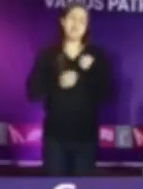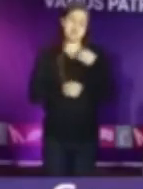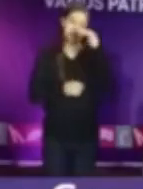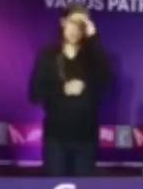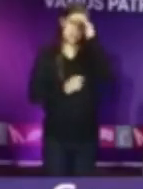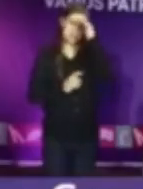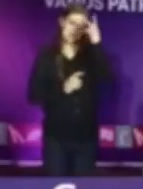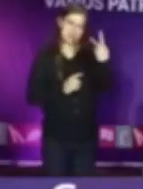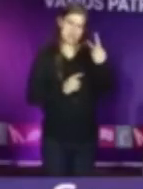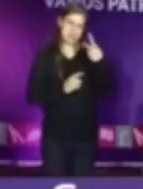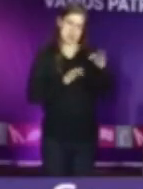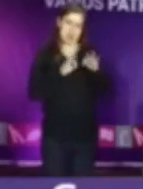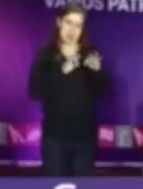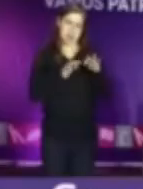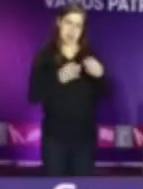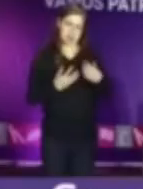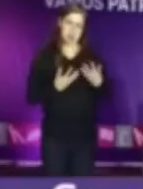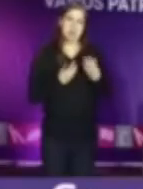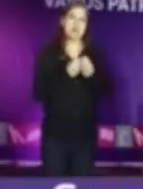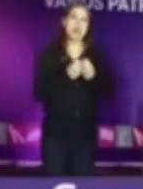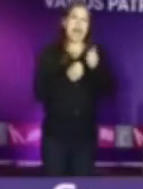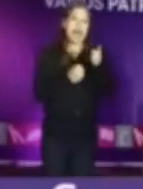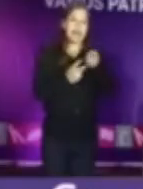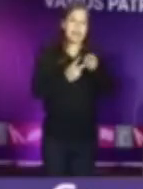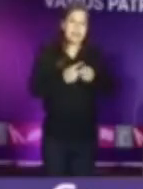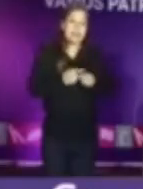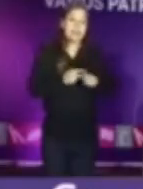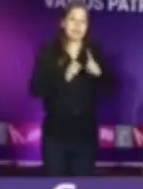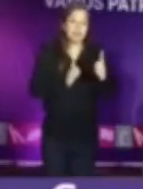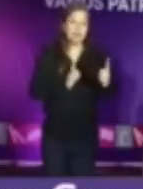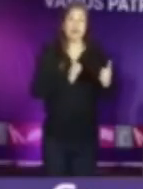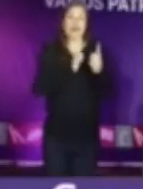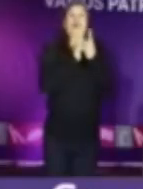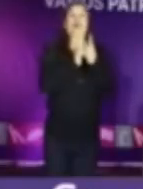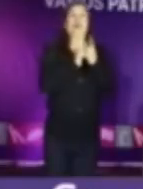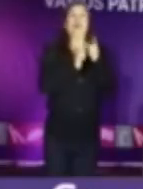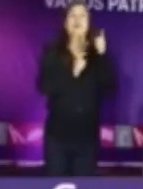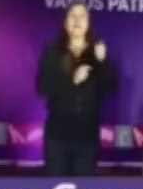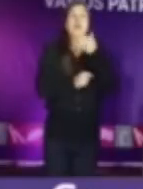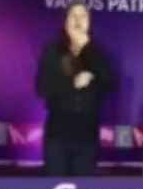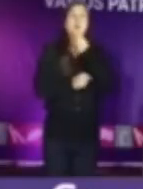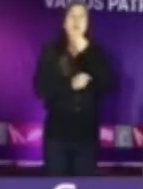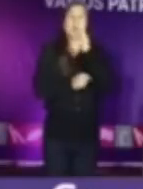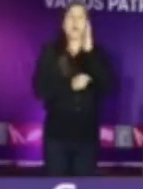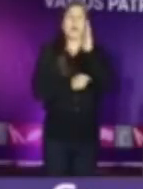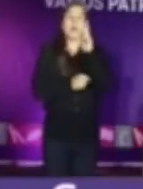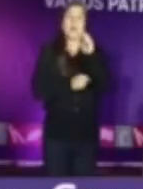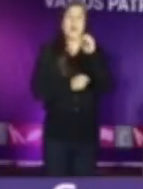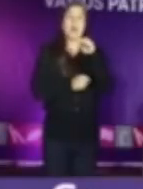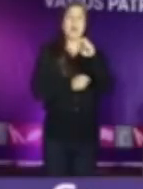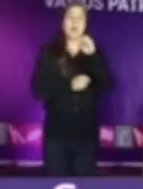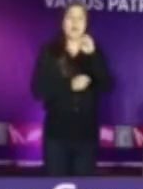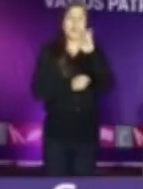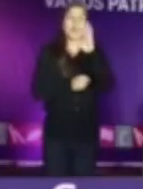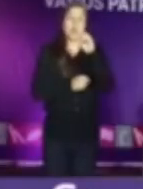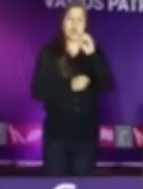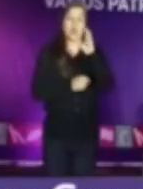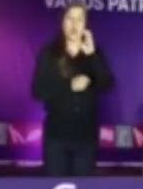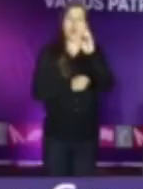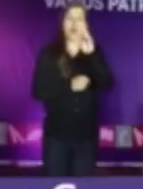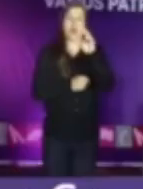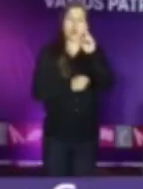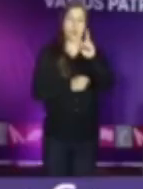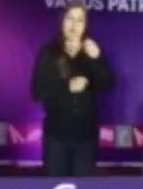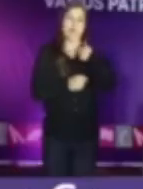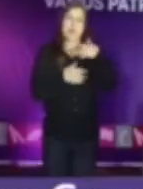juntamos? Y ahí me tropecé con este señor, Francisco Cruz, por el que yo siento un enorme respeto.